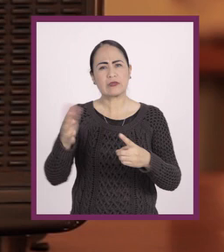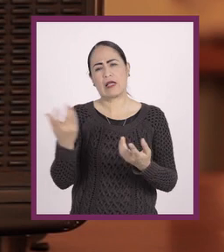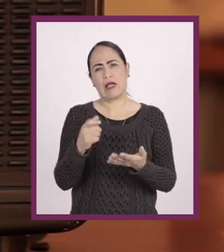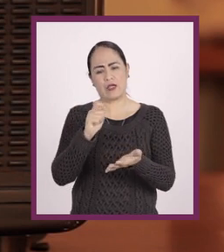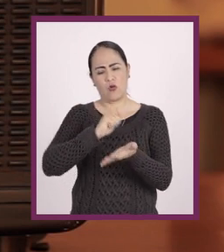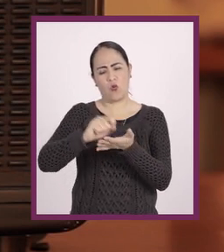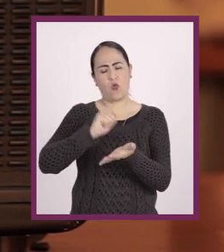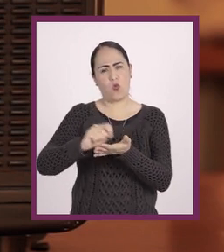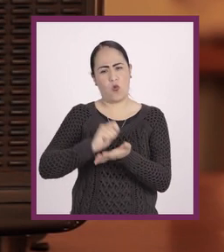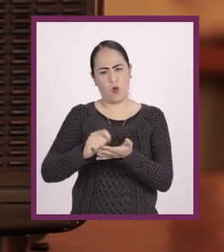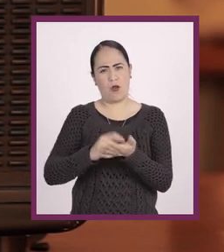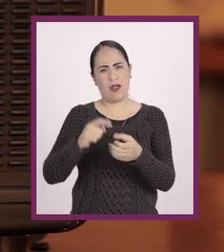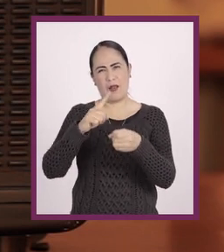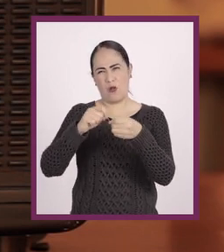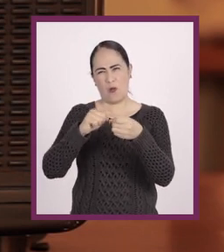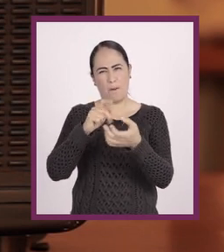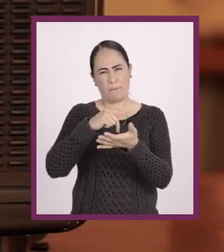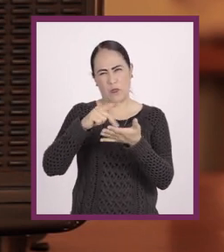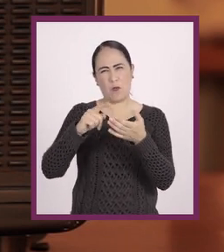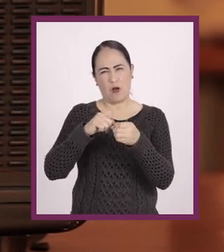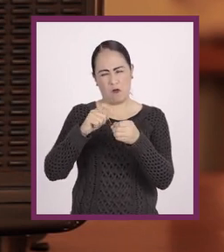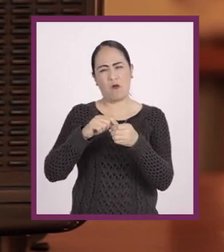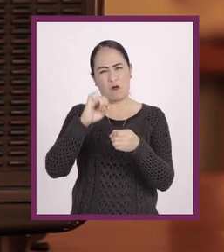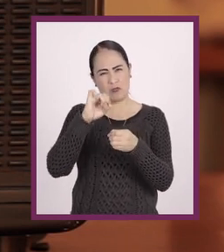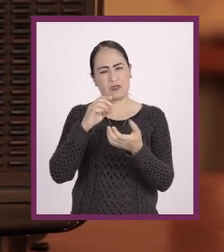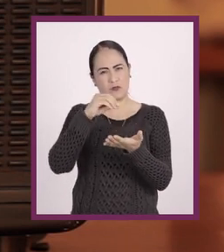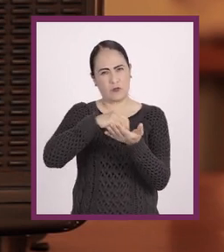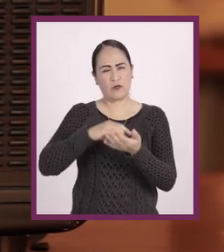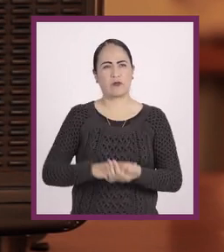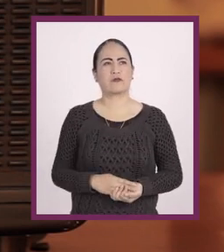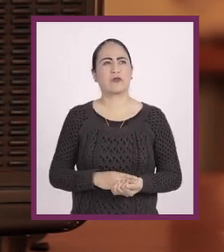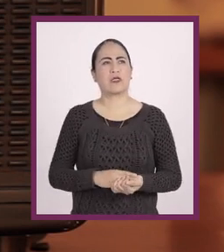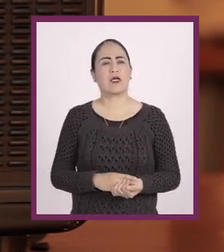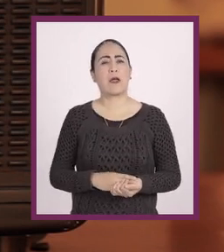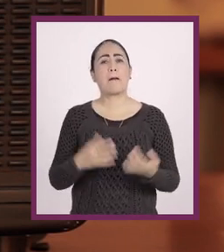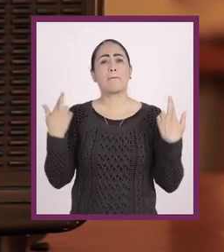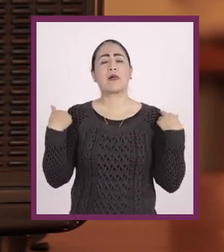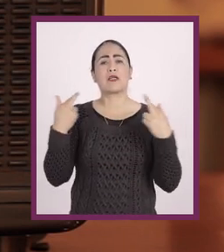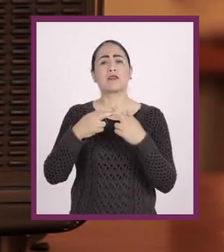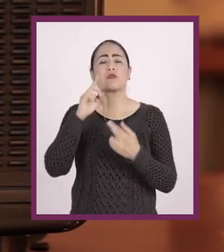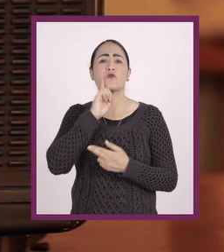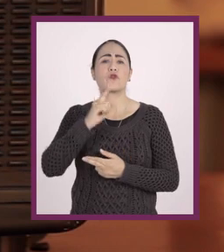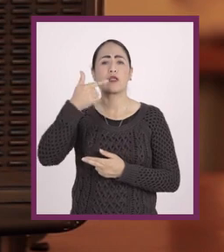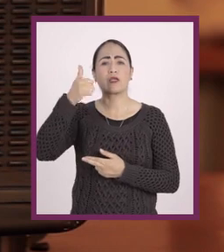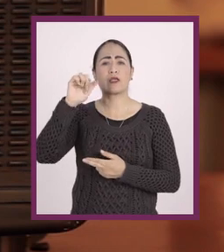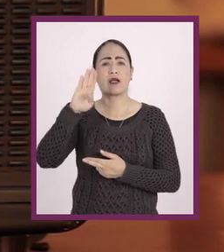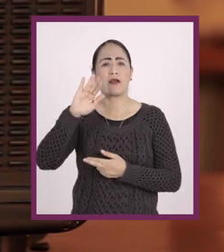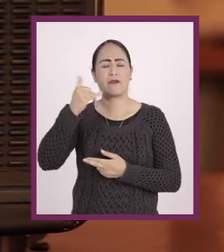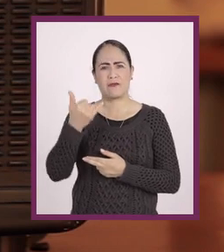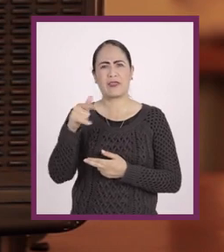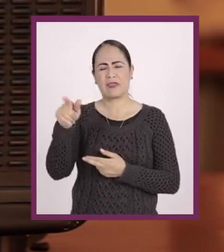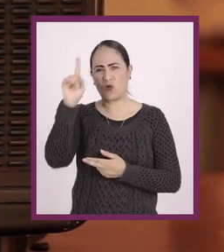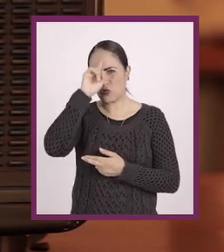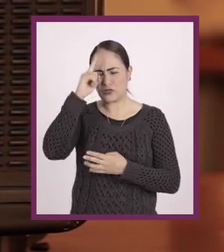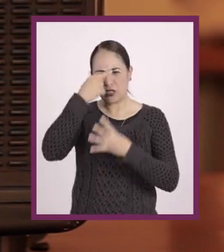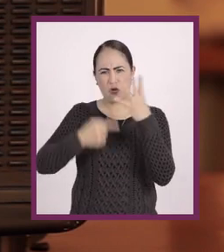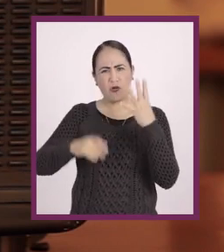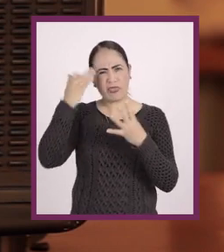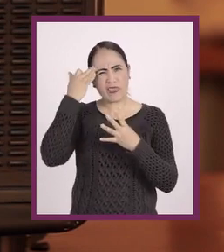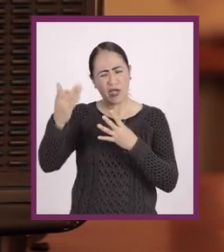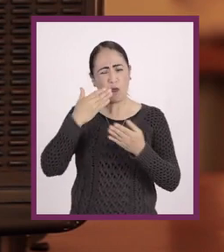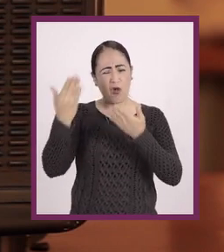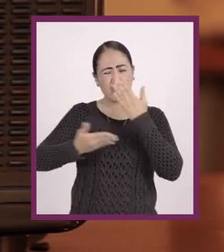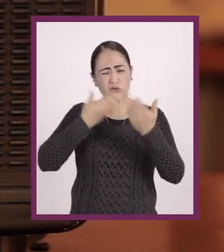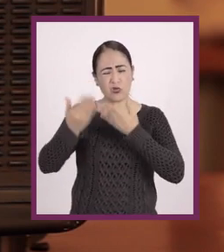apuntes le preguntamos a nuestra maestra gabi que no se aconsejaba para combatir largas jornadas de estudio nos respondió